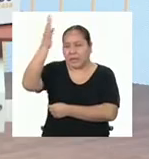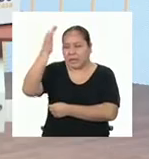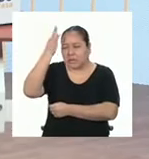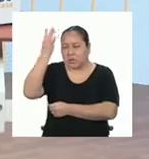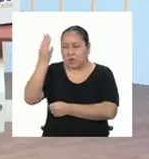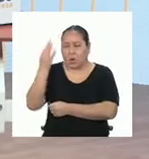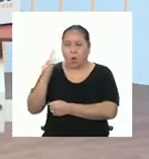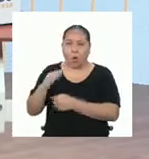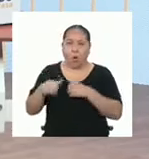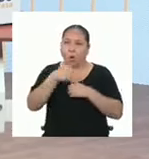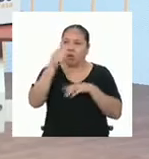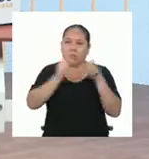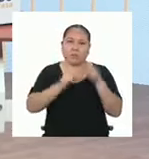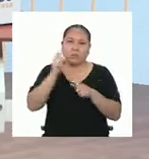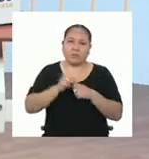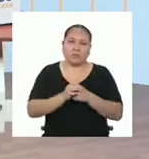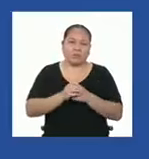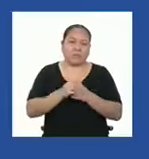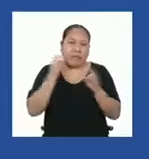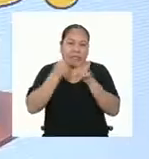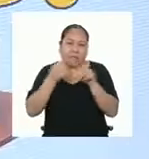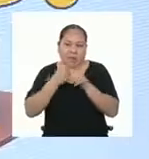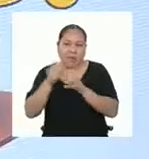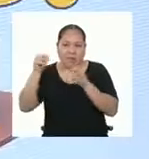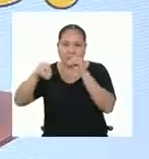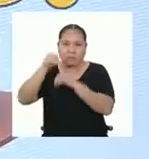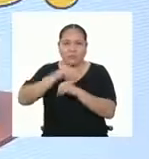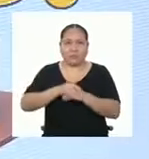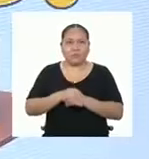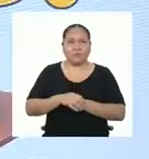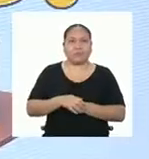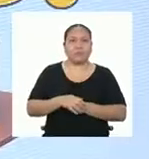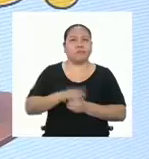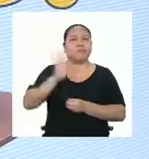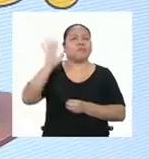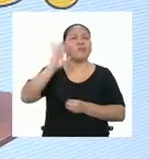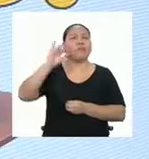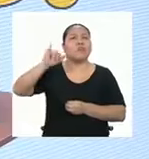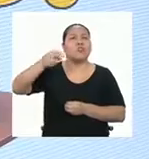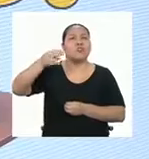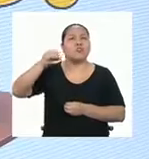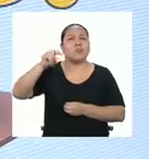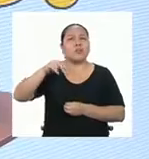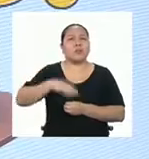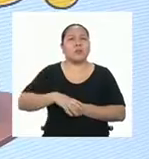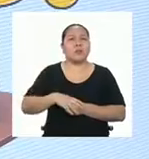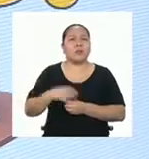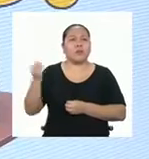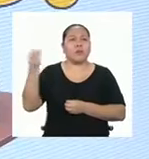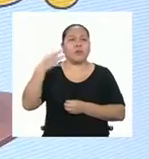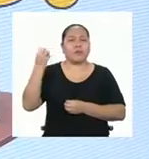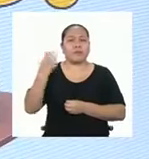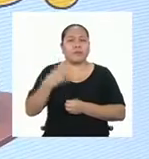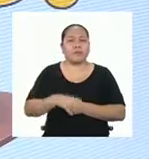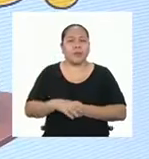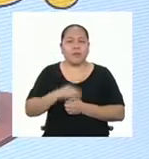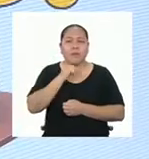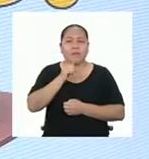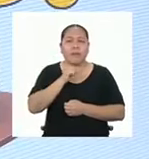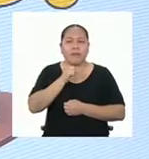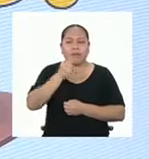diferente No sé, algo más innovador Oye, Jonathan ¿Cómo vas a decir en la tele que me falta imaginación?